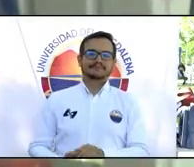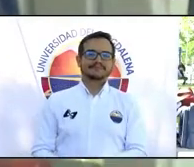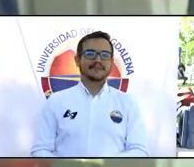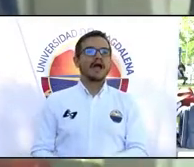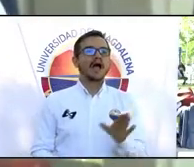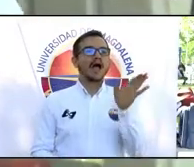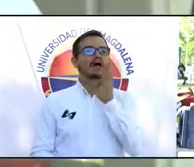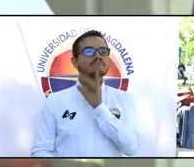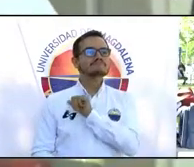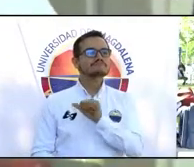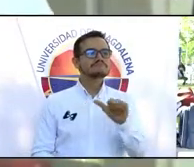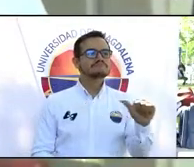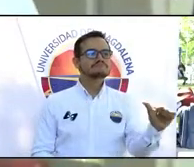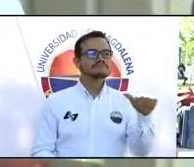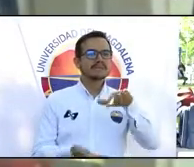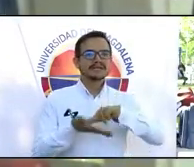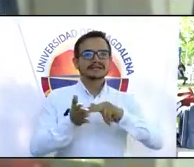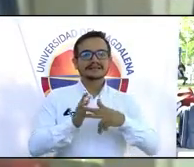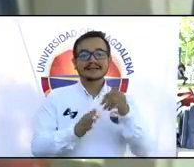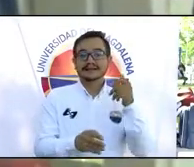Si hay que explicarlo, no es chiste.